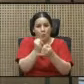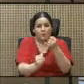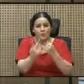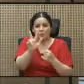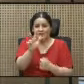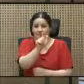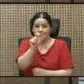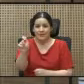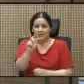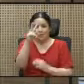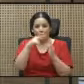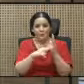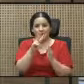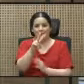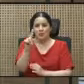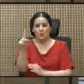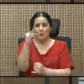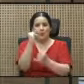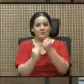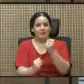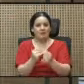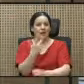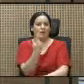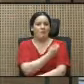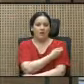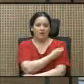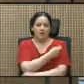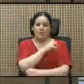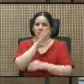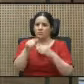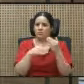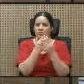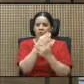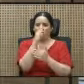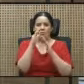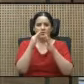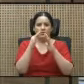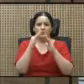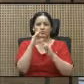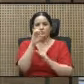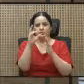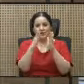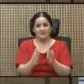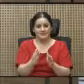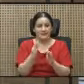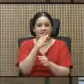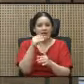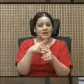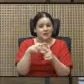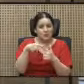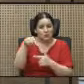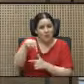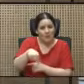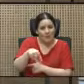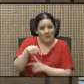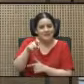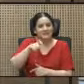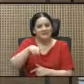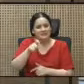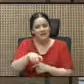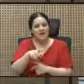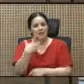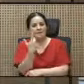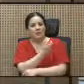2021 para la vacunación de la mayoría de los ciudadanos. Hoy por hoy es imprescindible, además de vacunar a